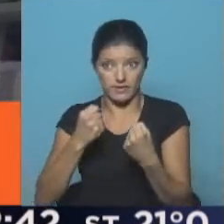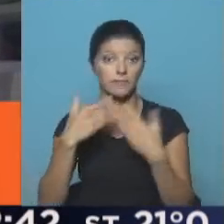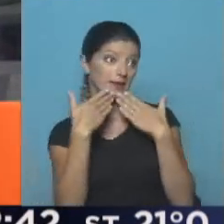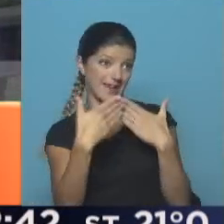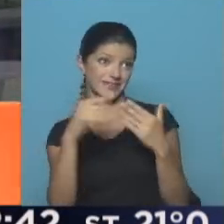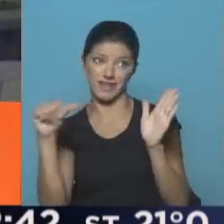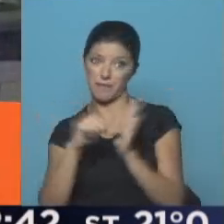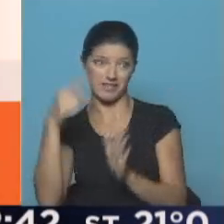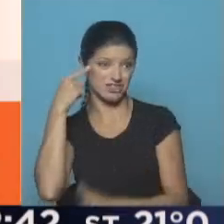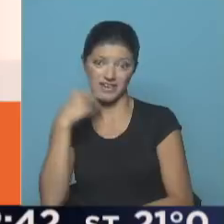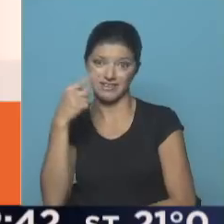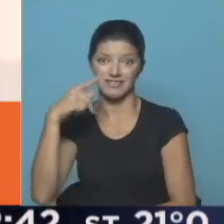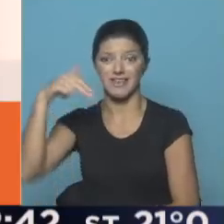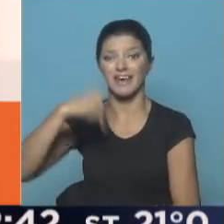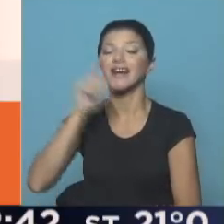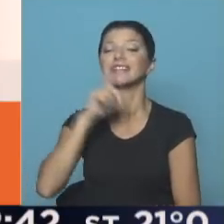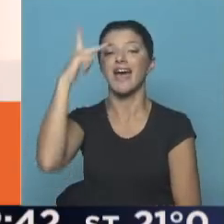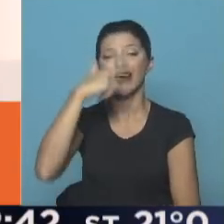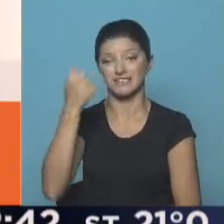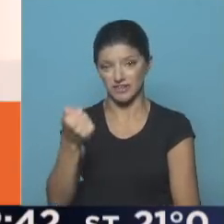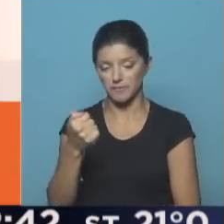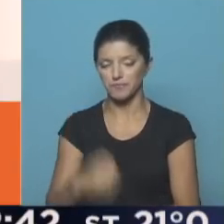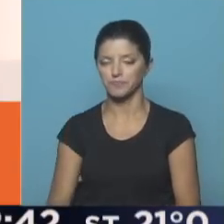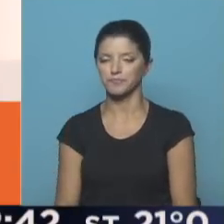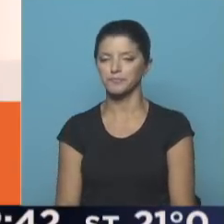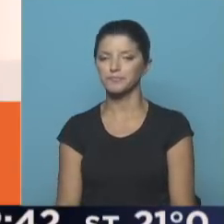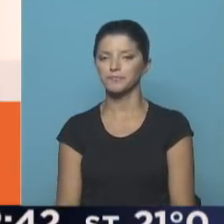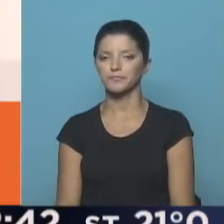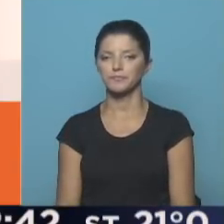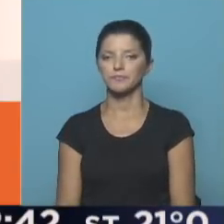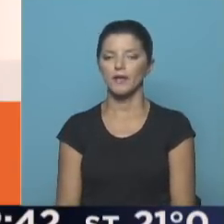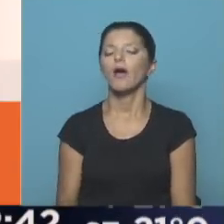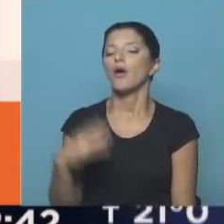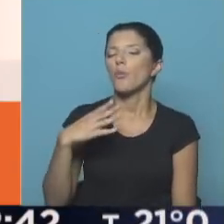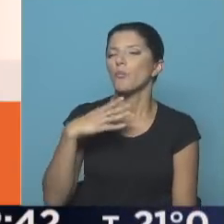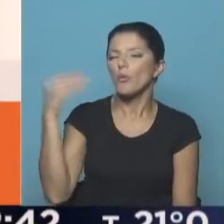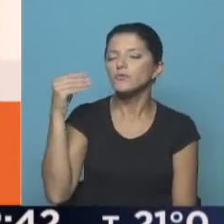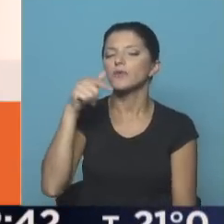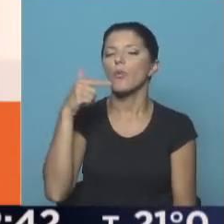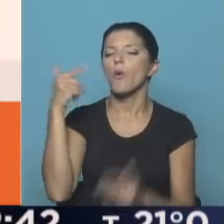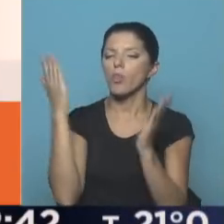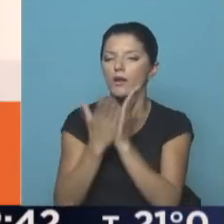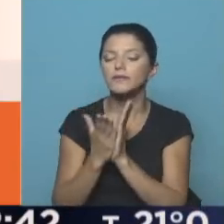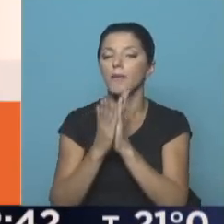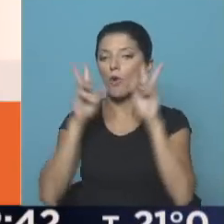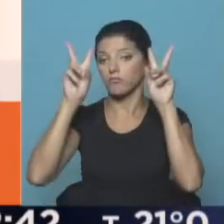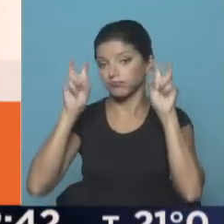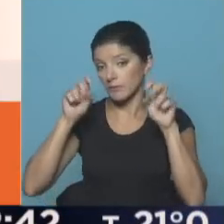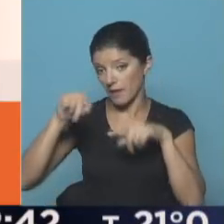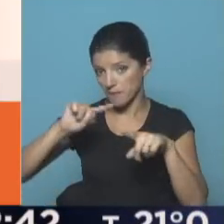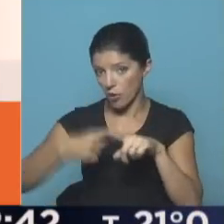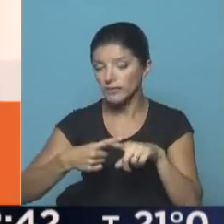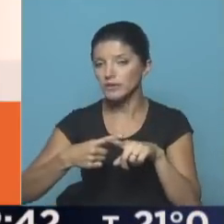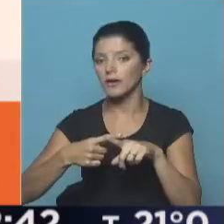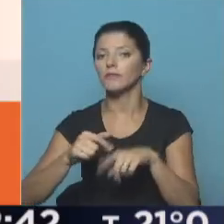Raúl. A ver, varias veces cuando se analiza este tema y sobre todo la política que está desarrollando Donald Trump, se ha mencionado